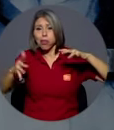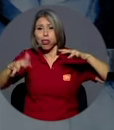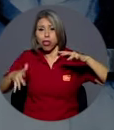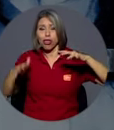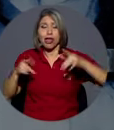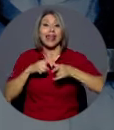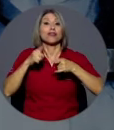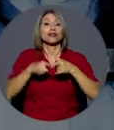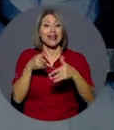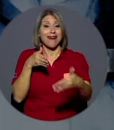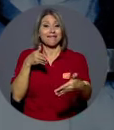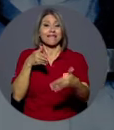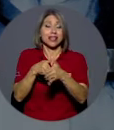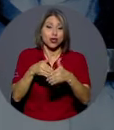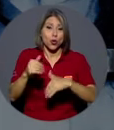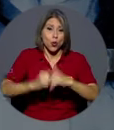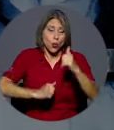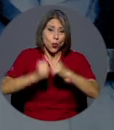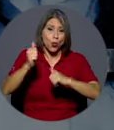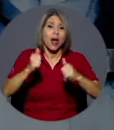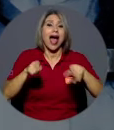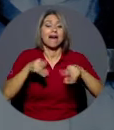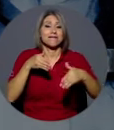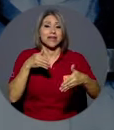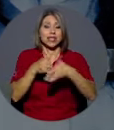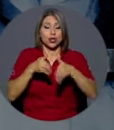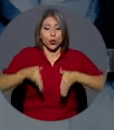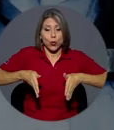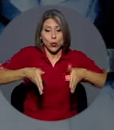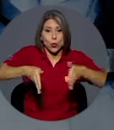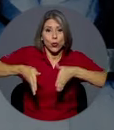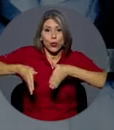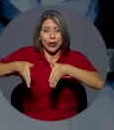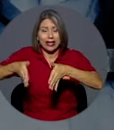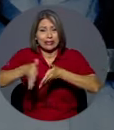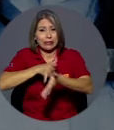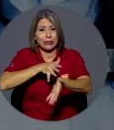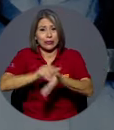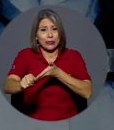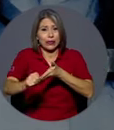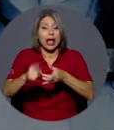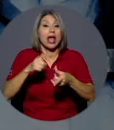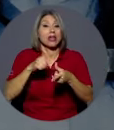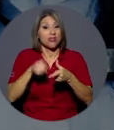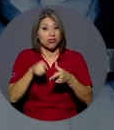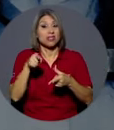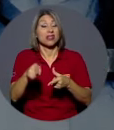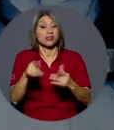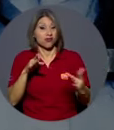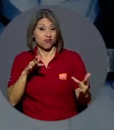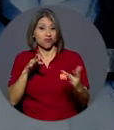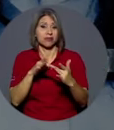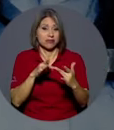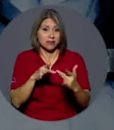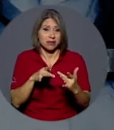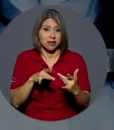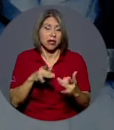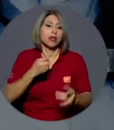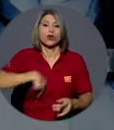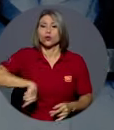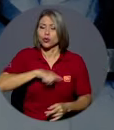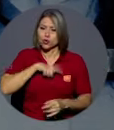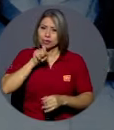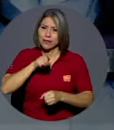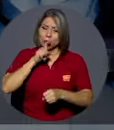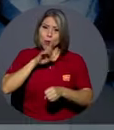infraestructura clave, en ese caso todo lo que es la red vial, por ejemplo, la conexión. Entonces hay una relación estrecha y eso lo que nos hace es llevar